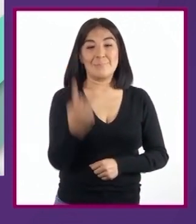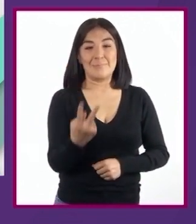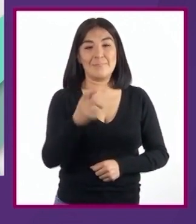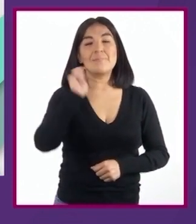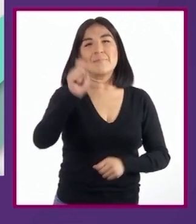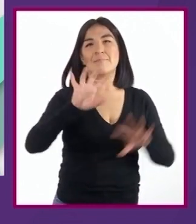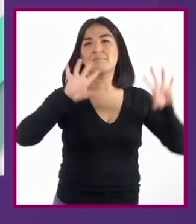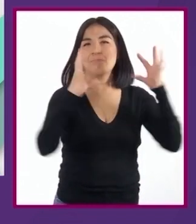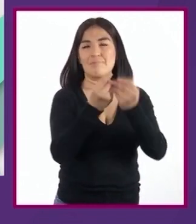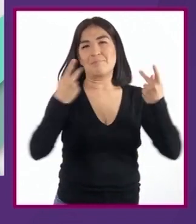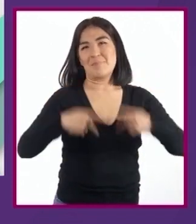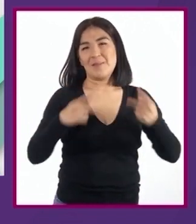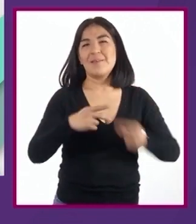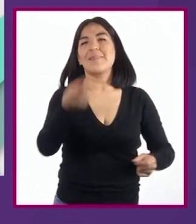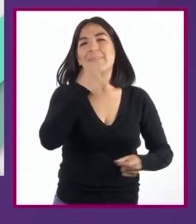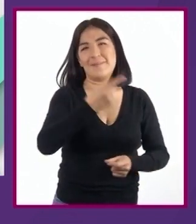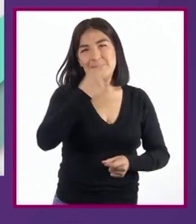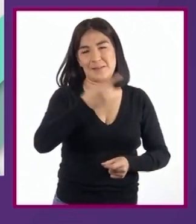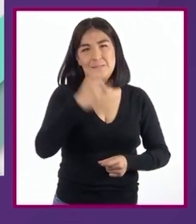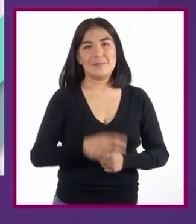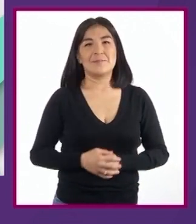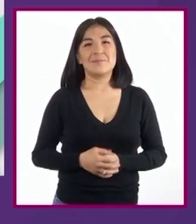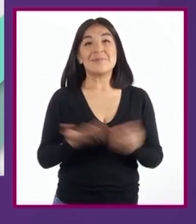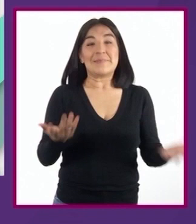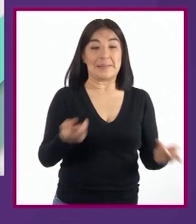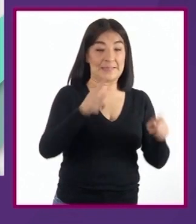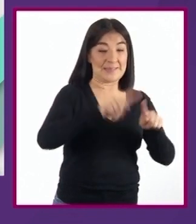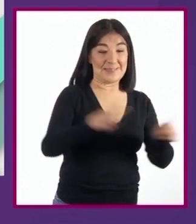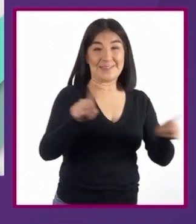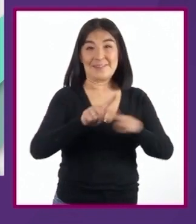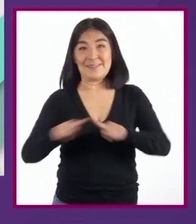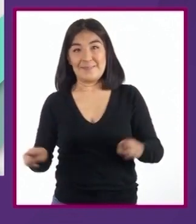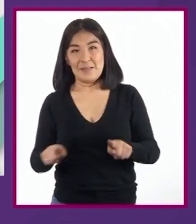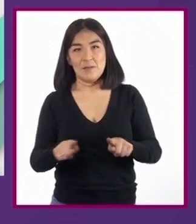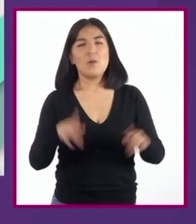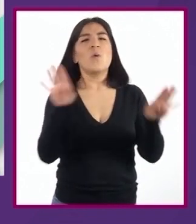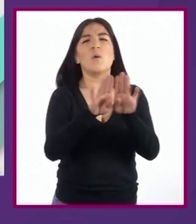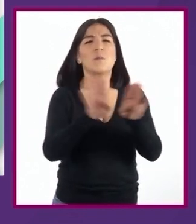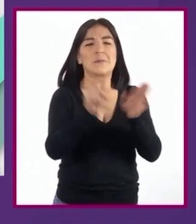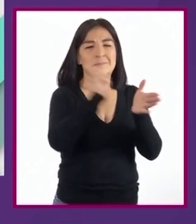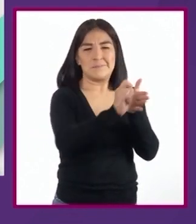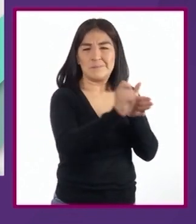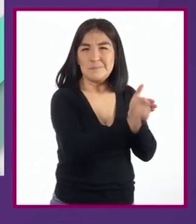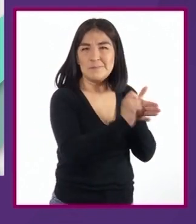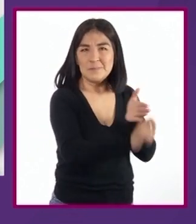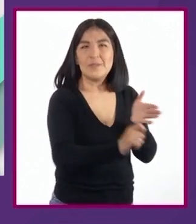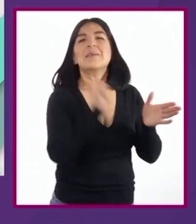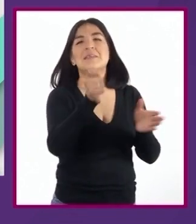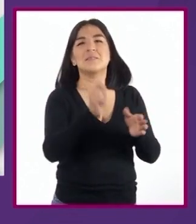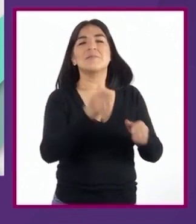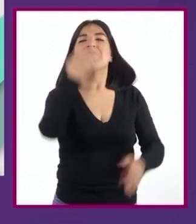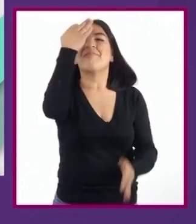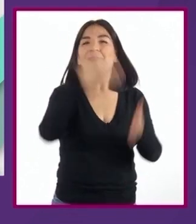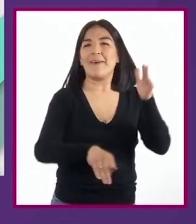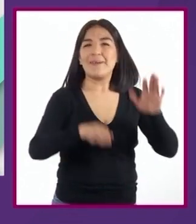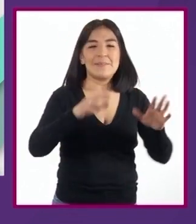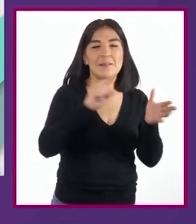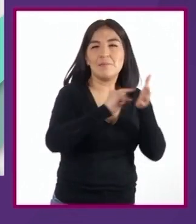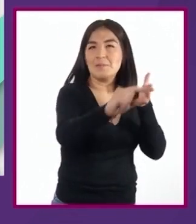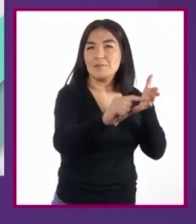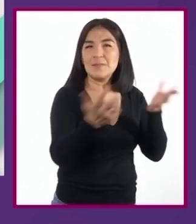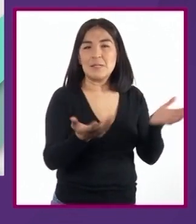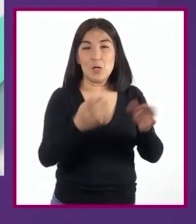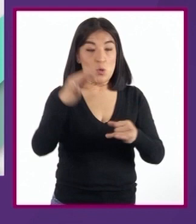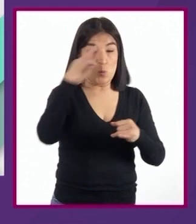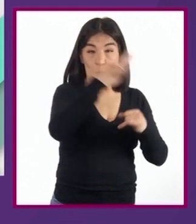es el total de diabéticos. Por diferencias, podemos escribir los totales faltantes. Por